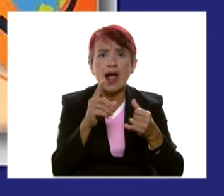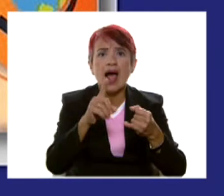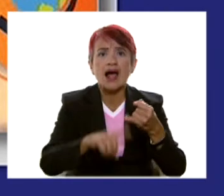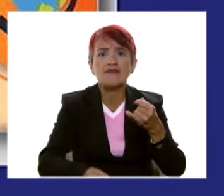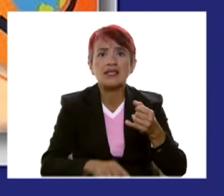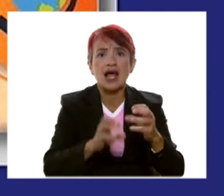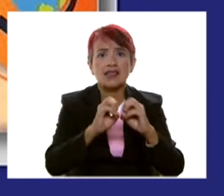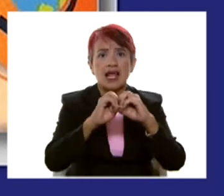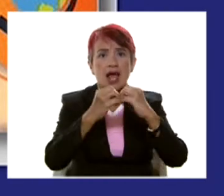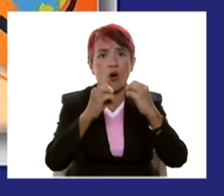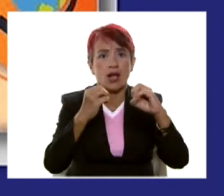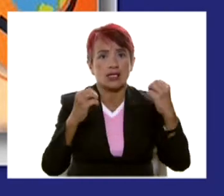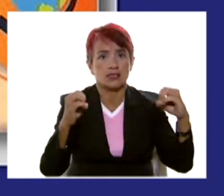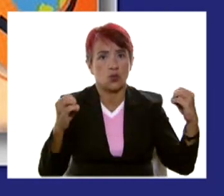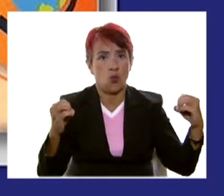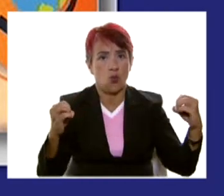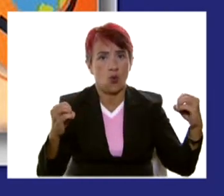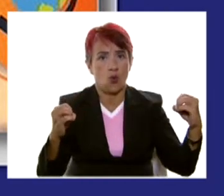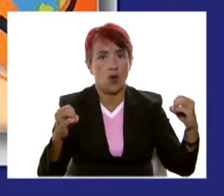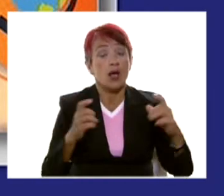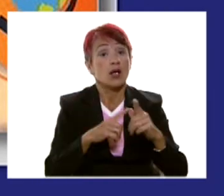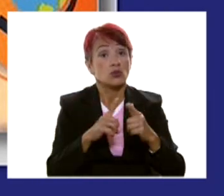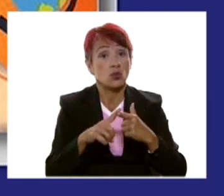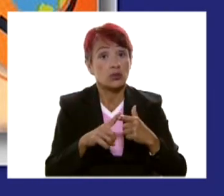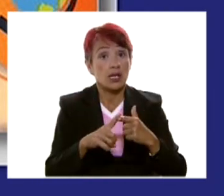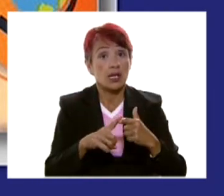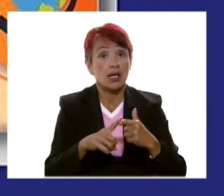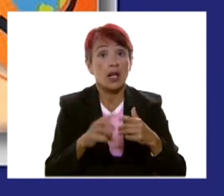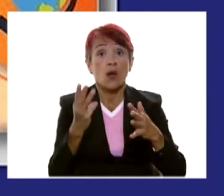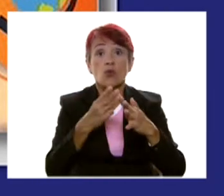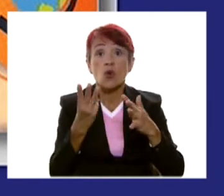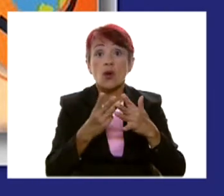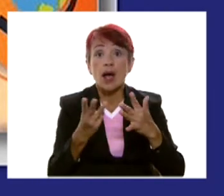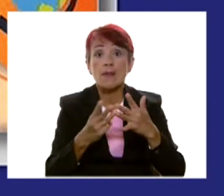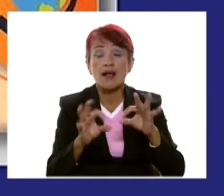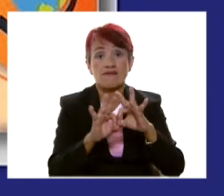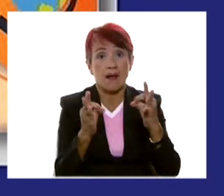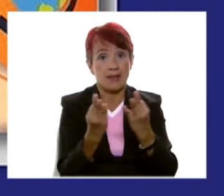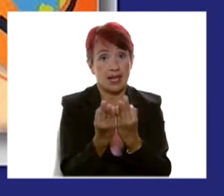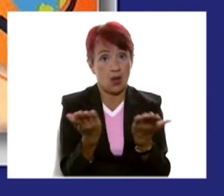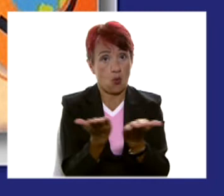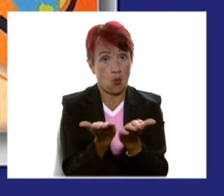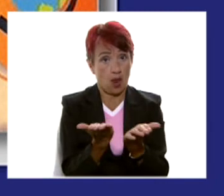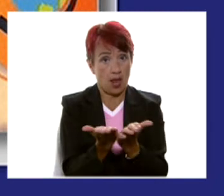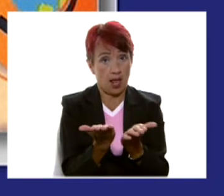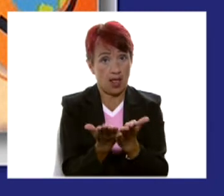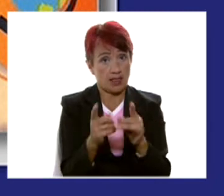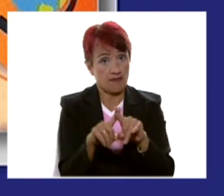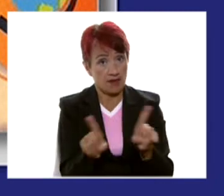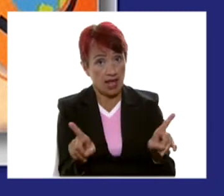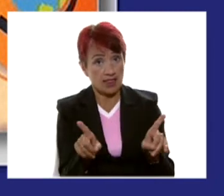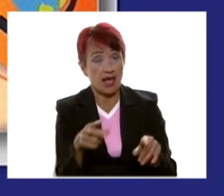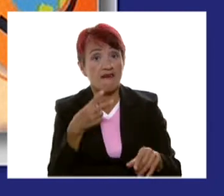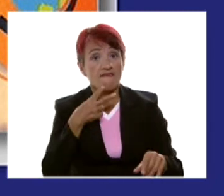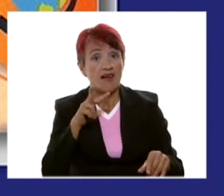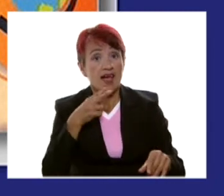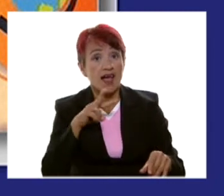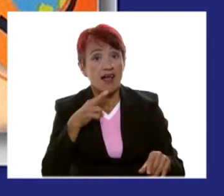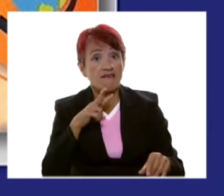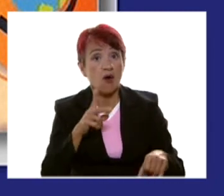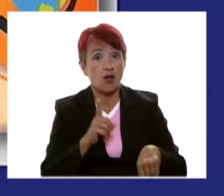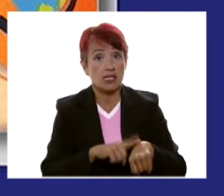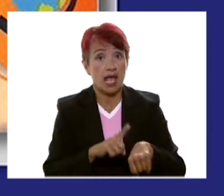la oración. Y tomando como referencia un programa de cada familia en una escuela, vamos a redactar oraciones en los diferentes tiempos verbales. Ya les expliqué un